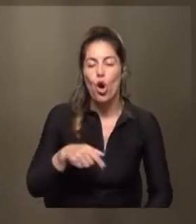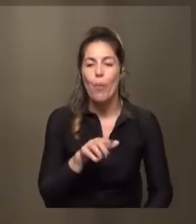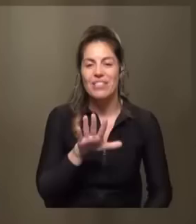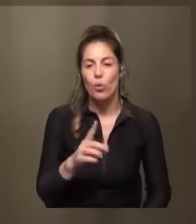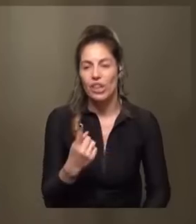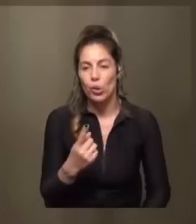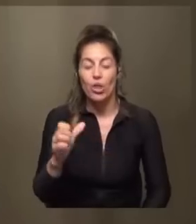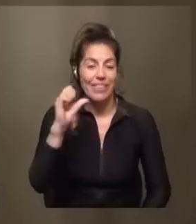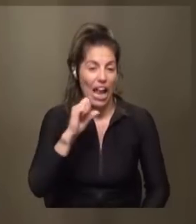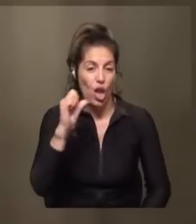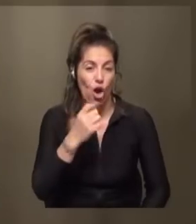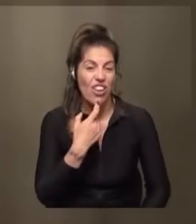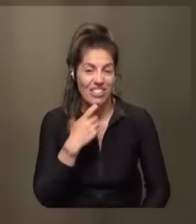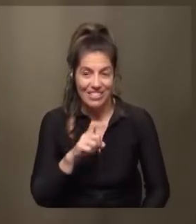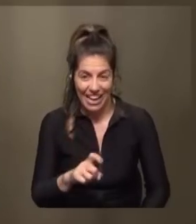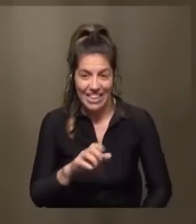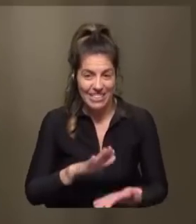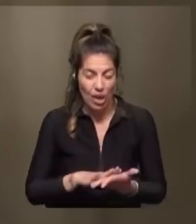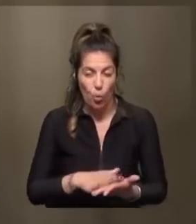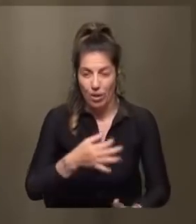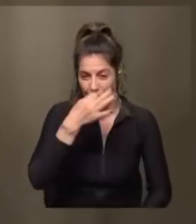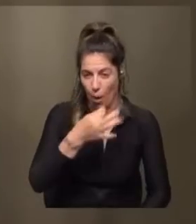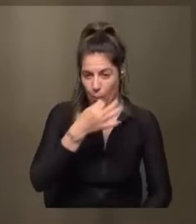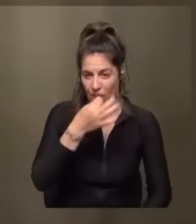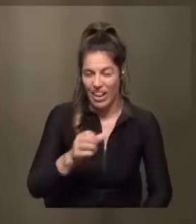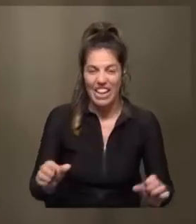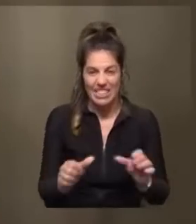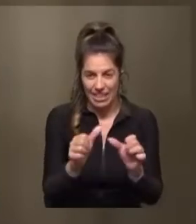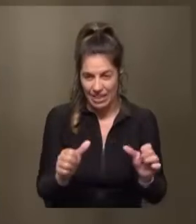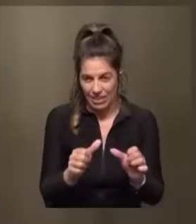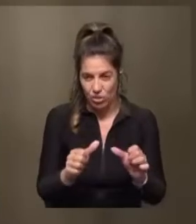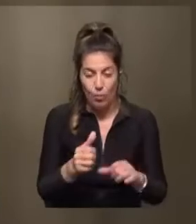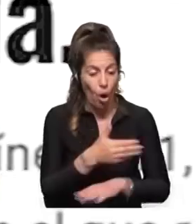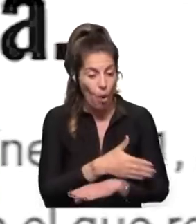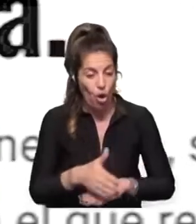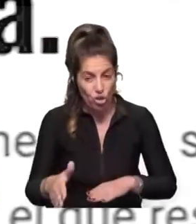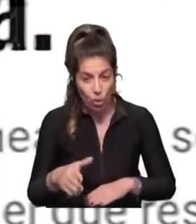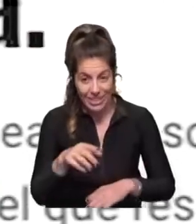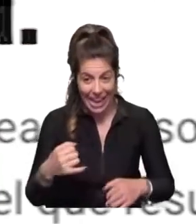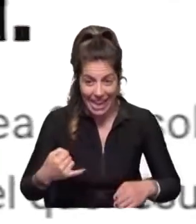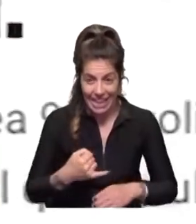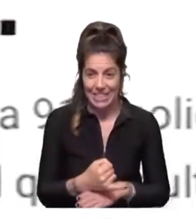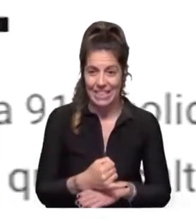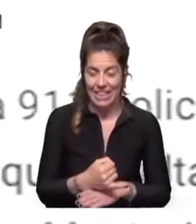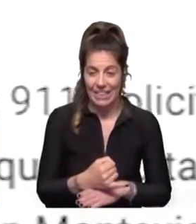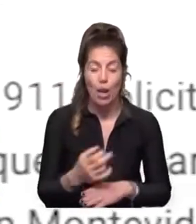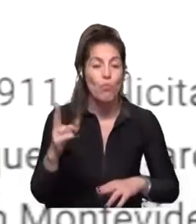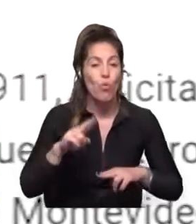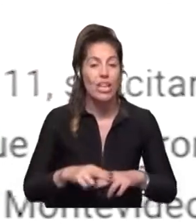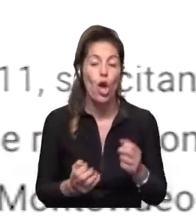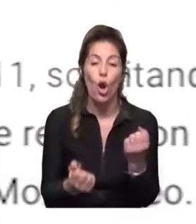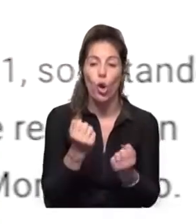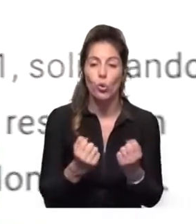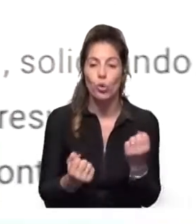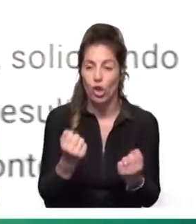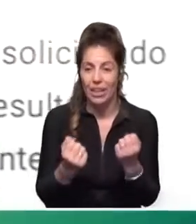gramos de alcohol en sangre según la prueba de alcoholemia que se le realizó como consecuencia del siniestro de tránsito murieron el conductor